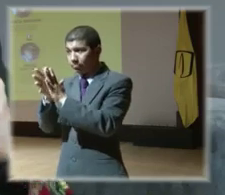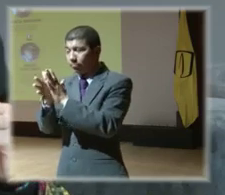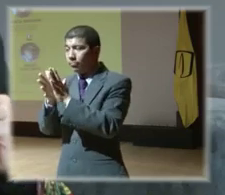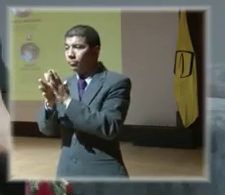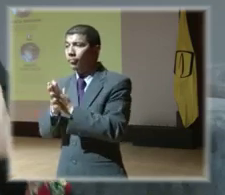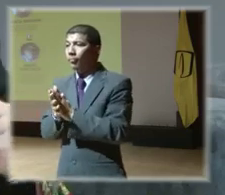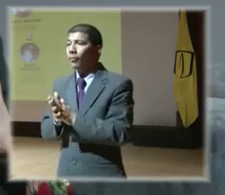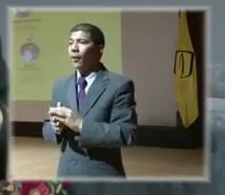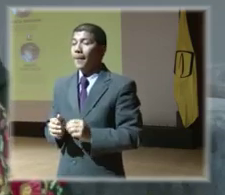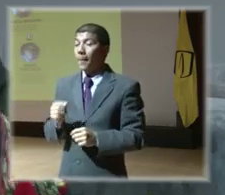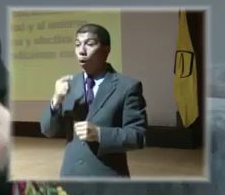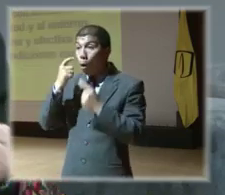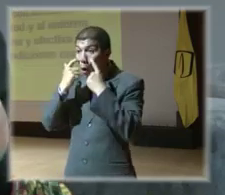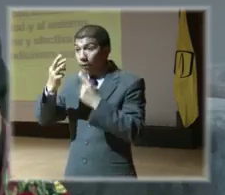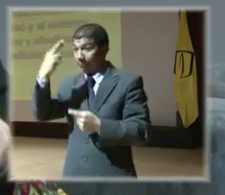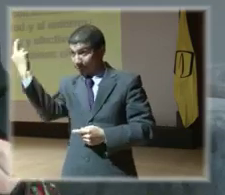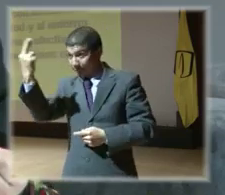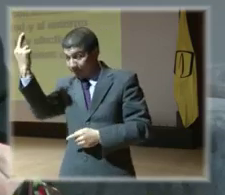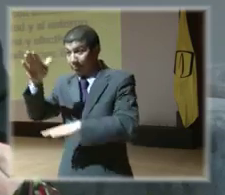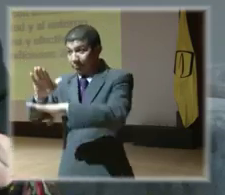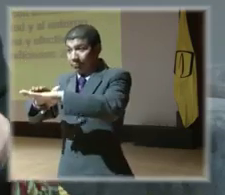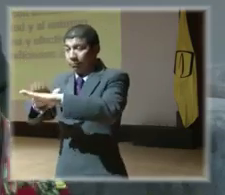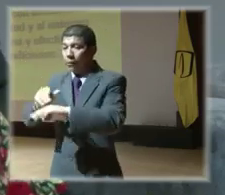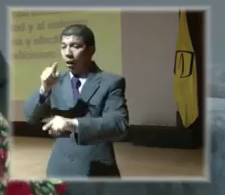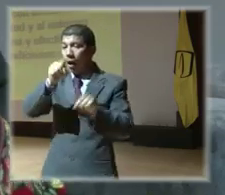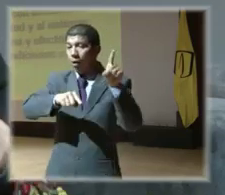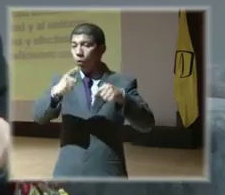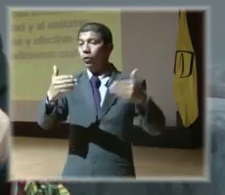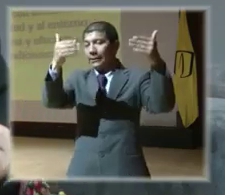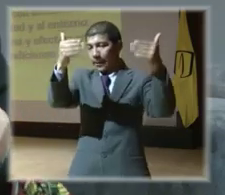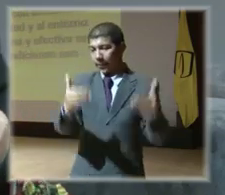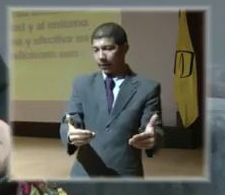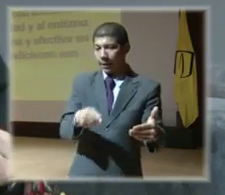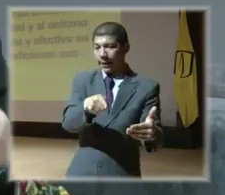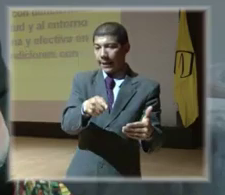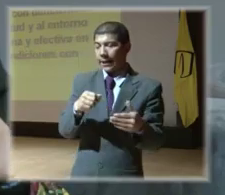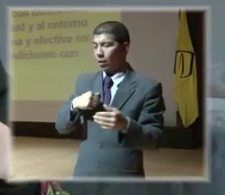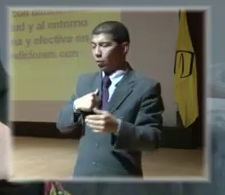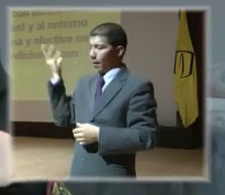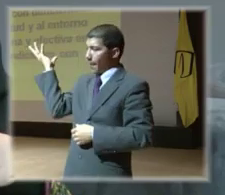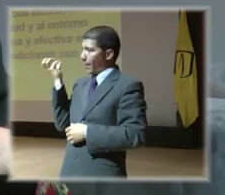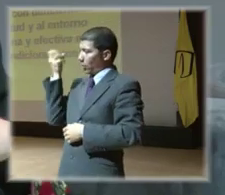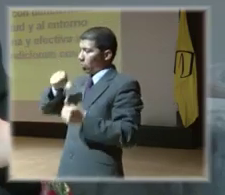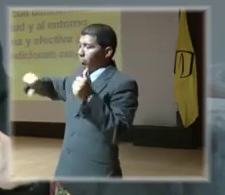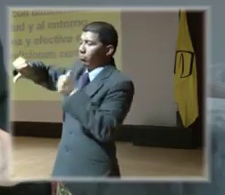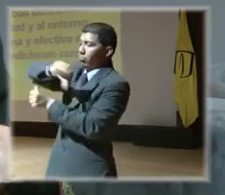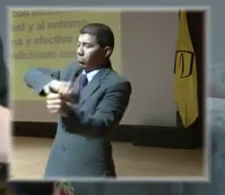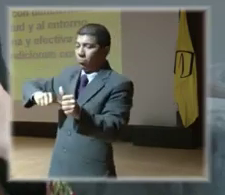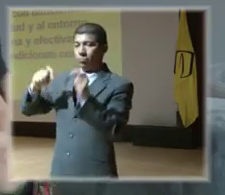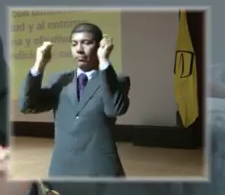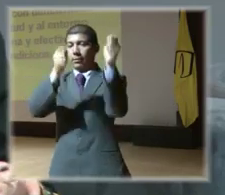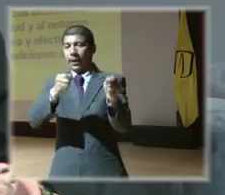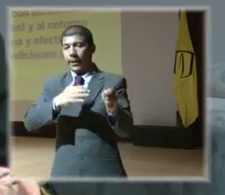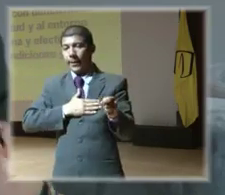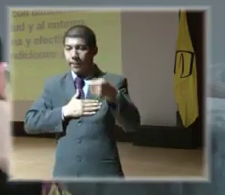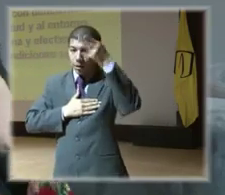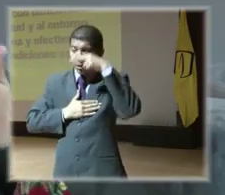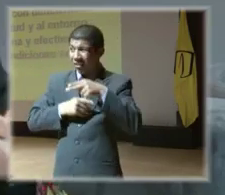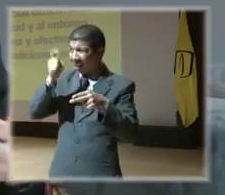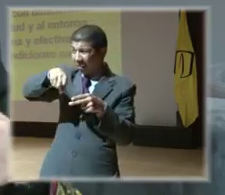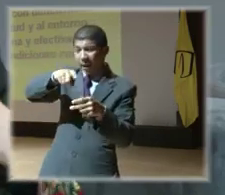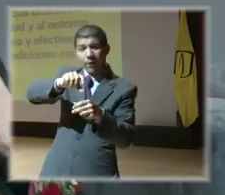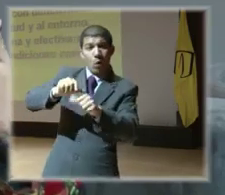la interdicción para la sustitución pensional. Que los fondos de pensiones lo exijan no significa que es lo que diga la ley. Si ese es el caso que